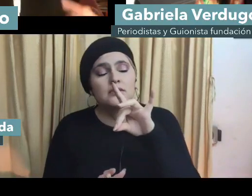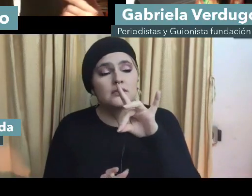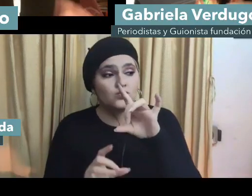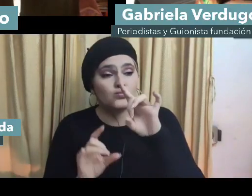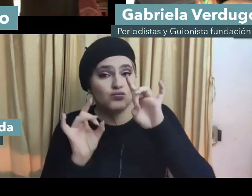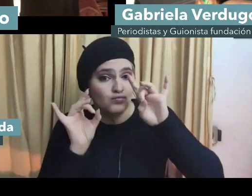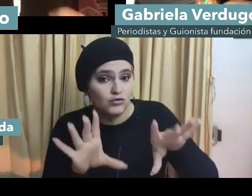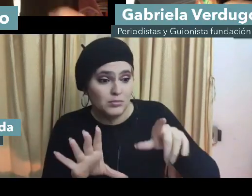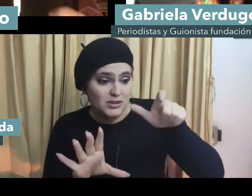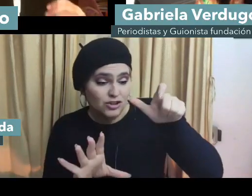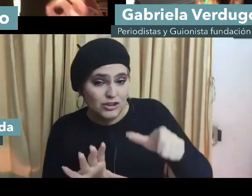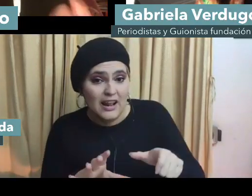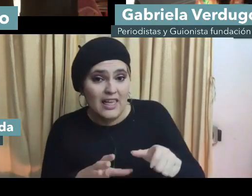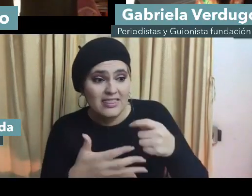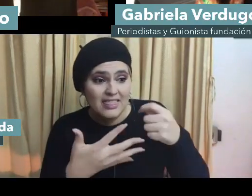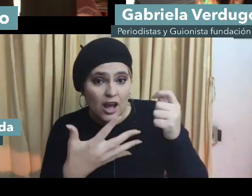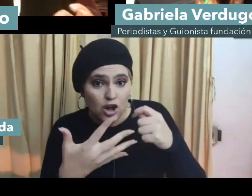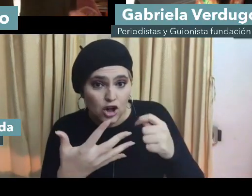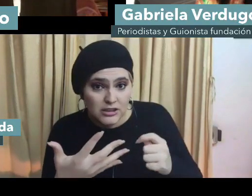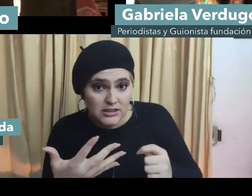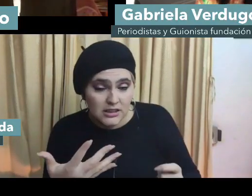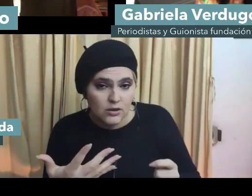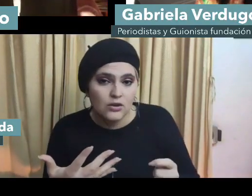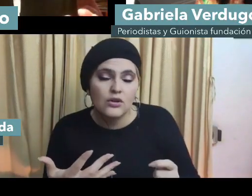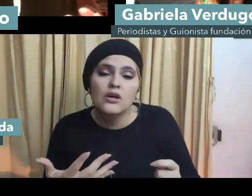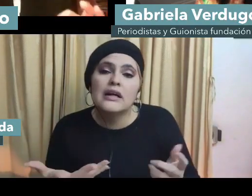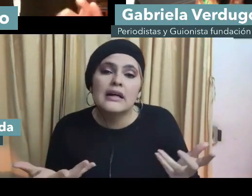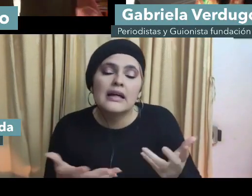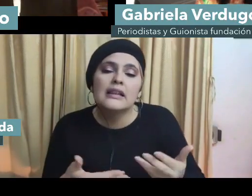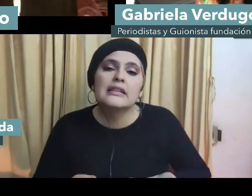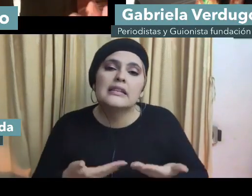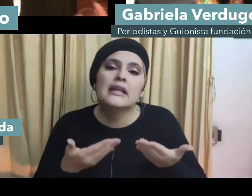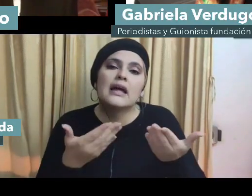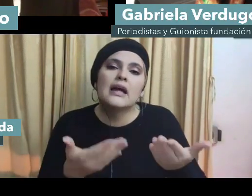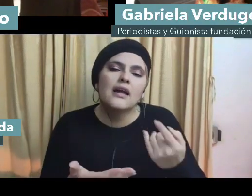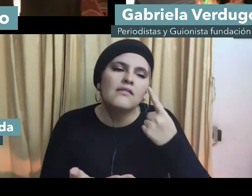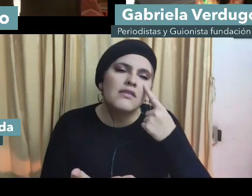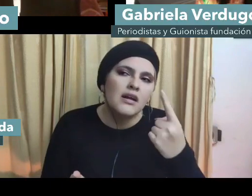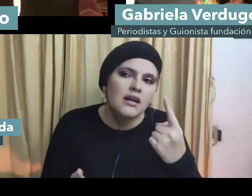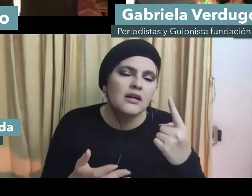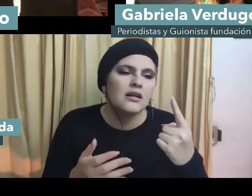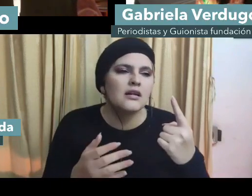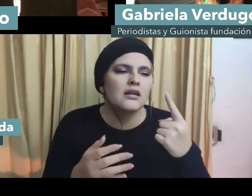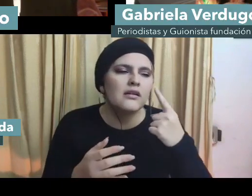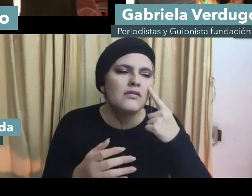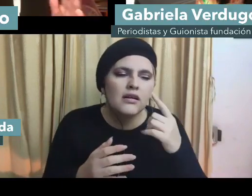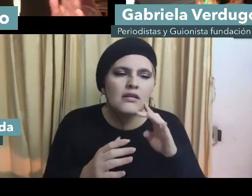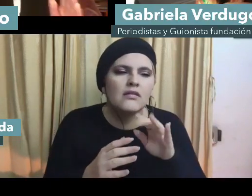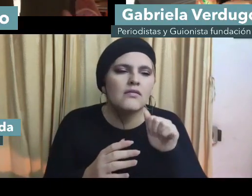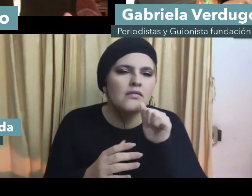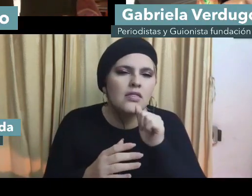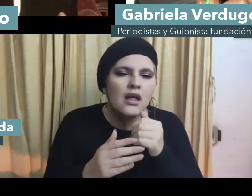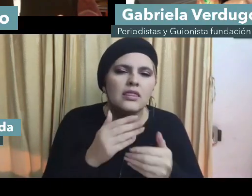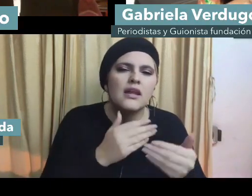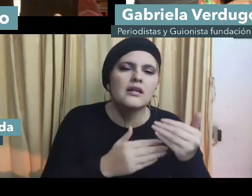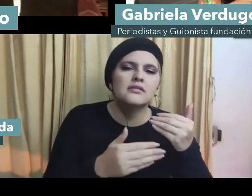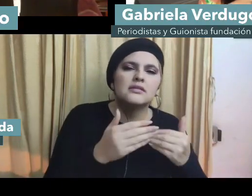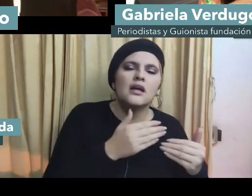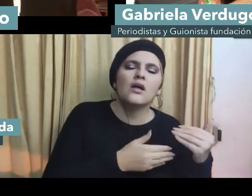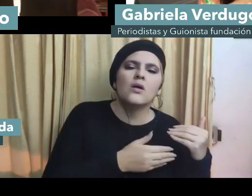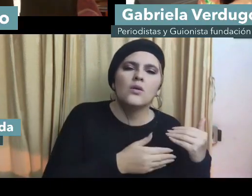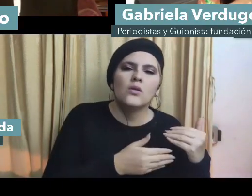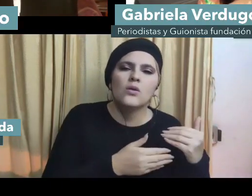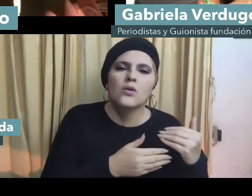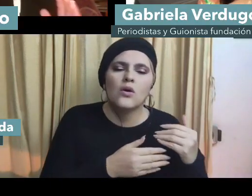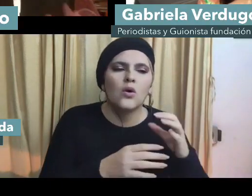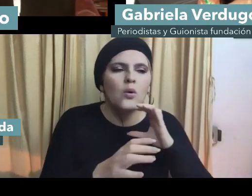lo que nosotros proponemos es hablar de retraso del desarrollo de la comunicación e iniciar estimulación de